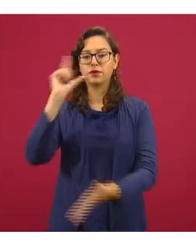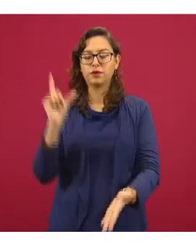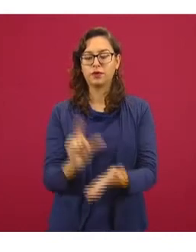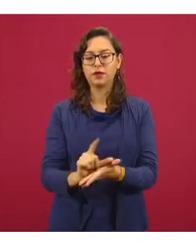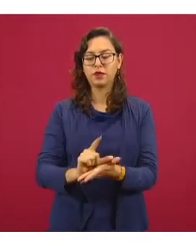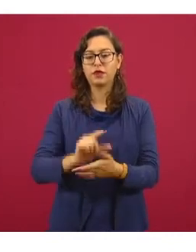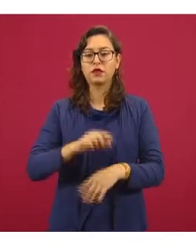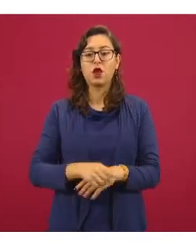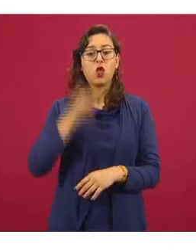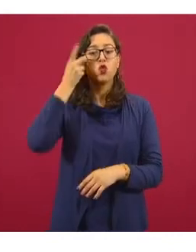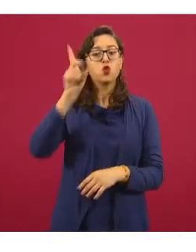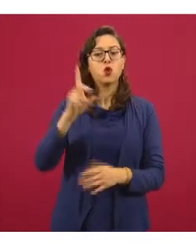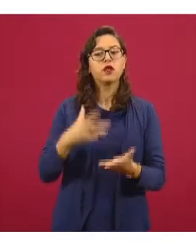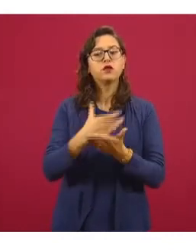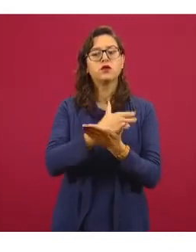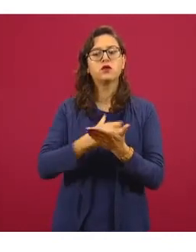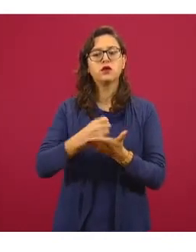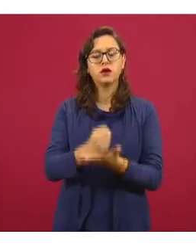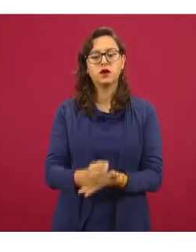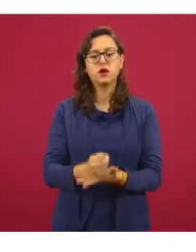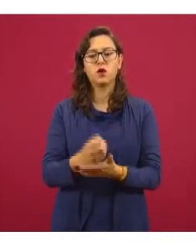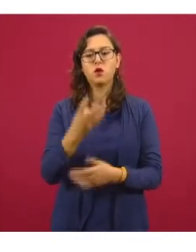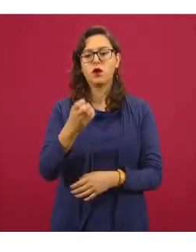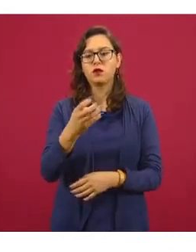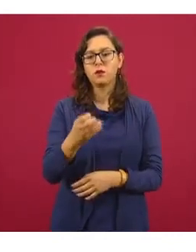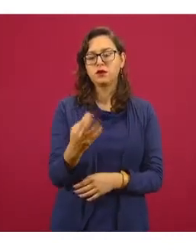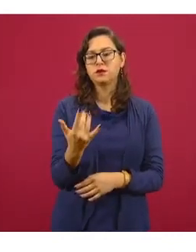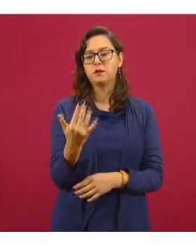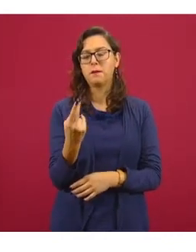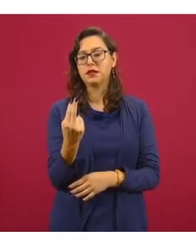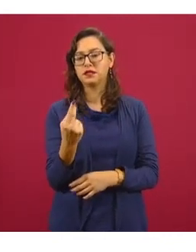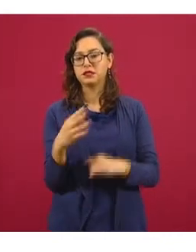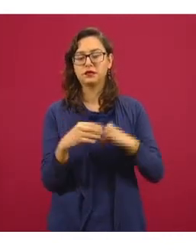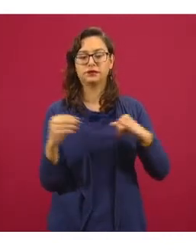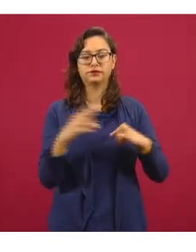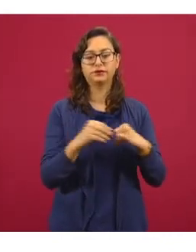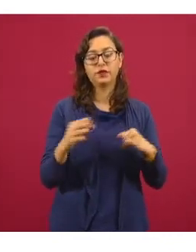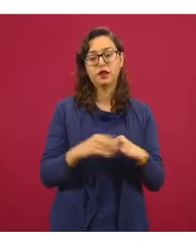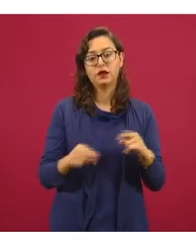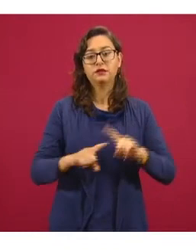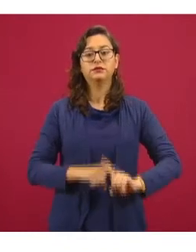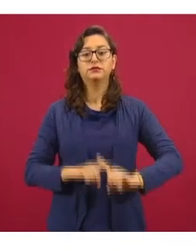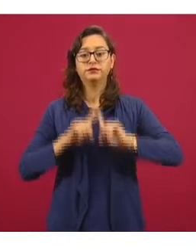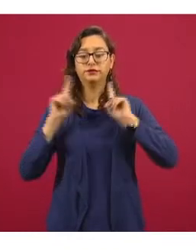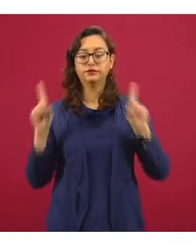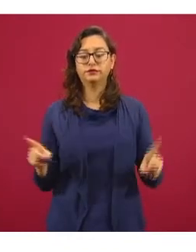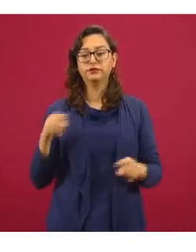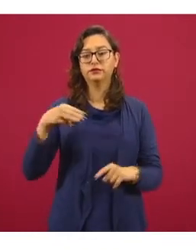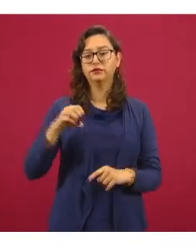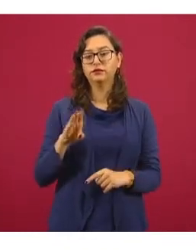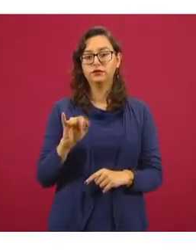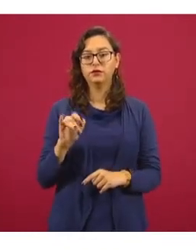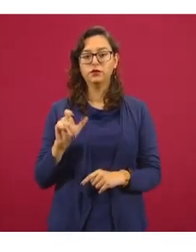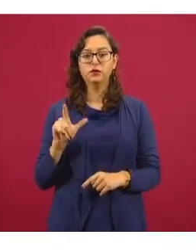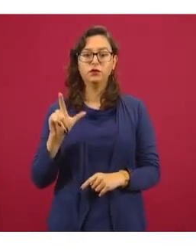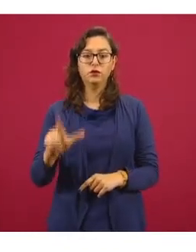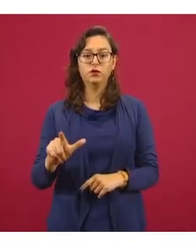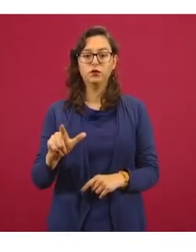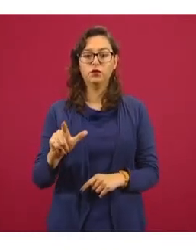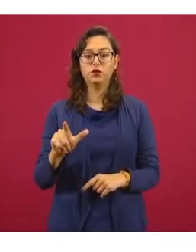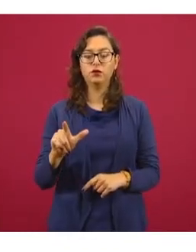público con un margen de 4 pesos 25 centavos, mientras que Móvil en San Mateo Atenco, aquí en el estado de